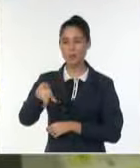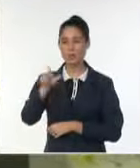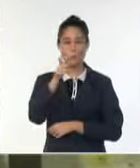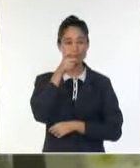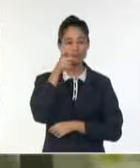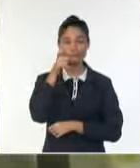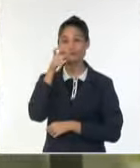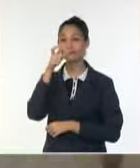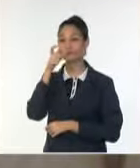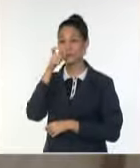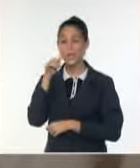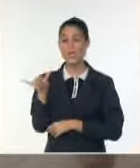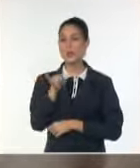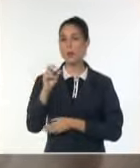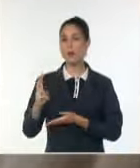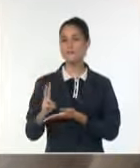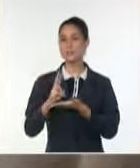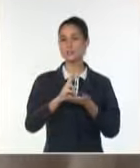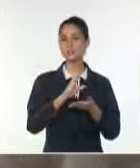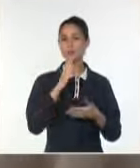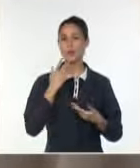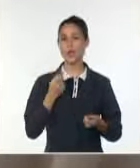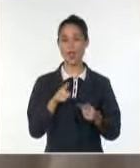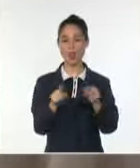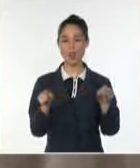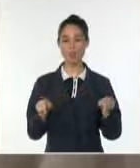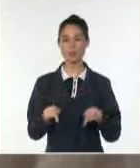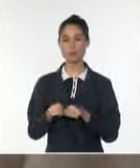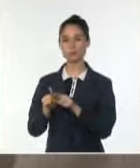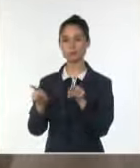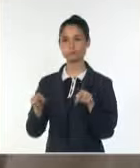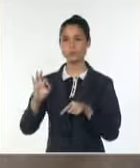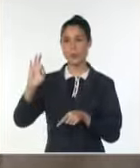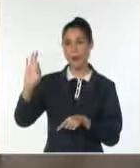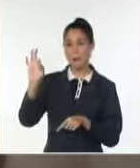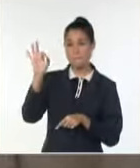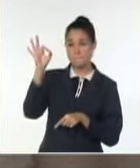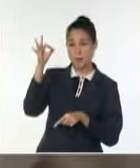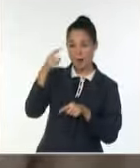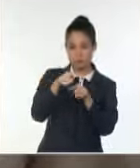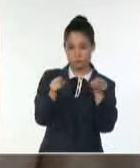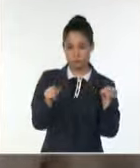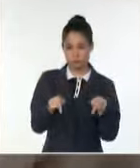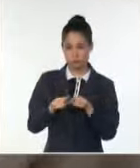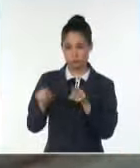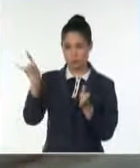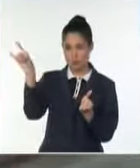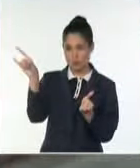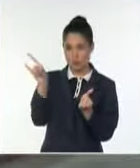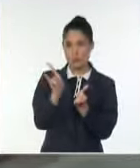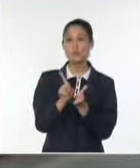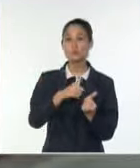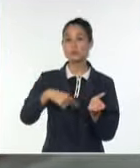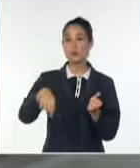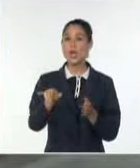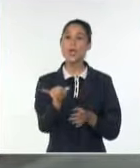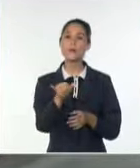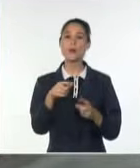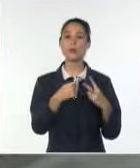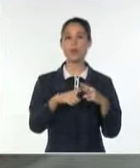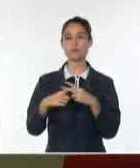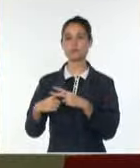Estado visitó también las instalaciones de panelec entidad perteneciente a la empresa de mantenimiento y reparaciones a obras